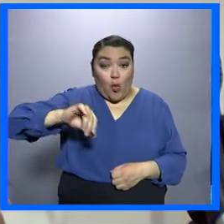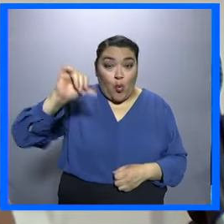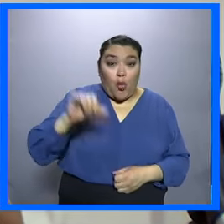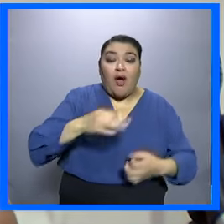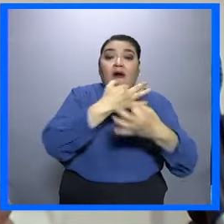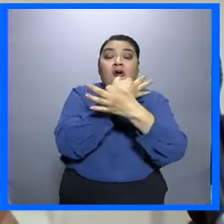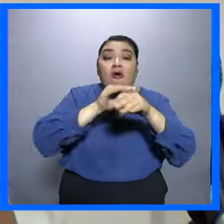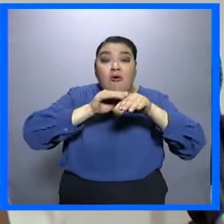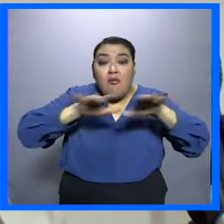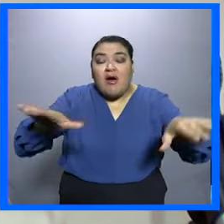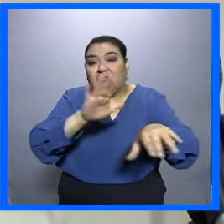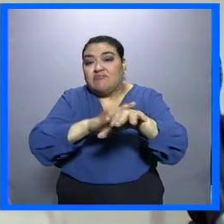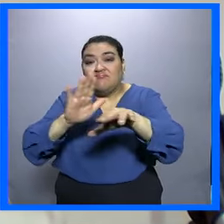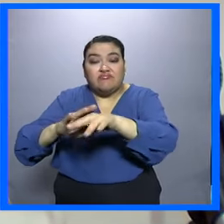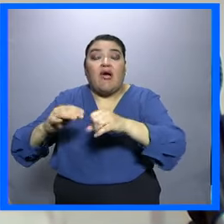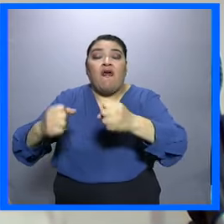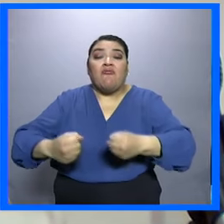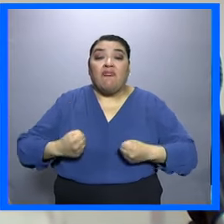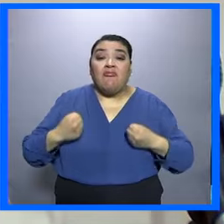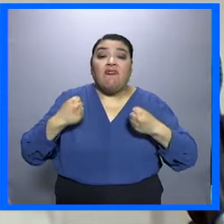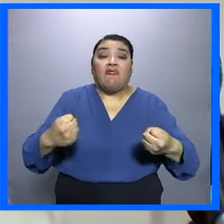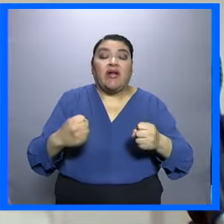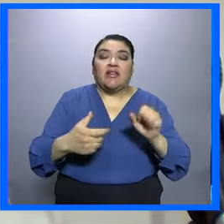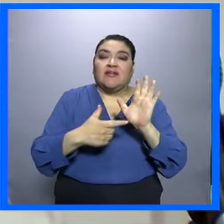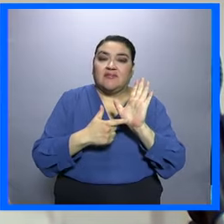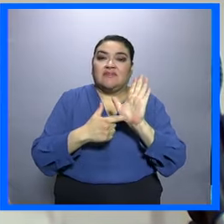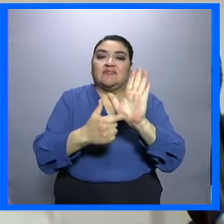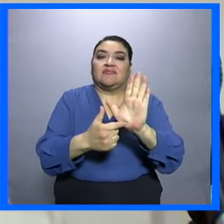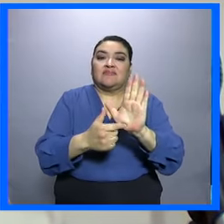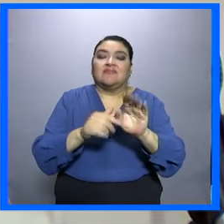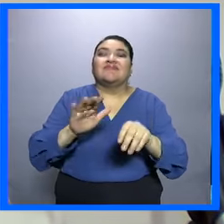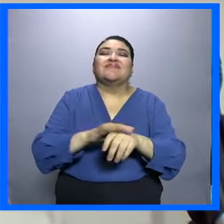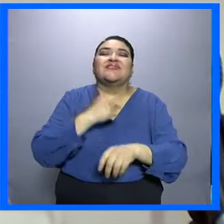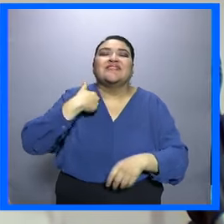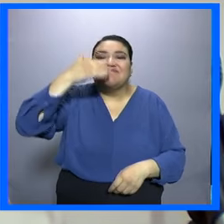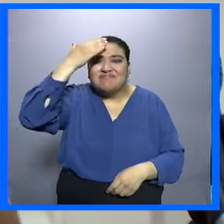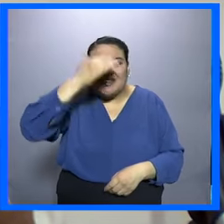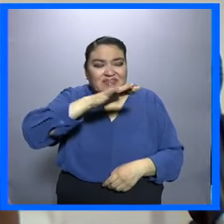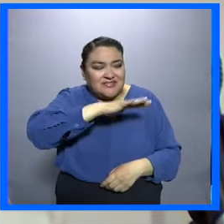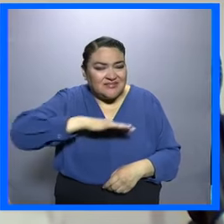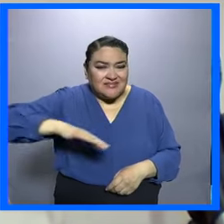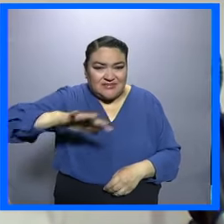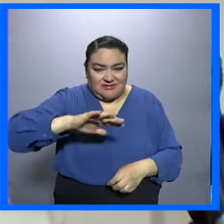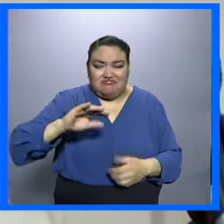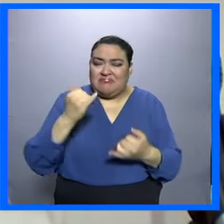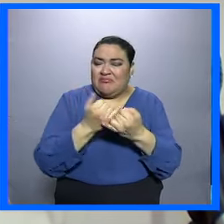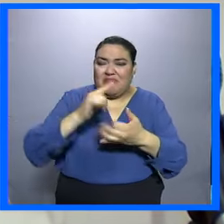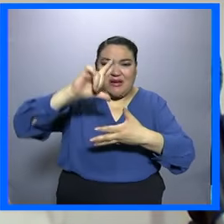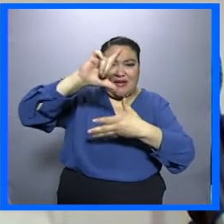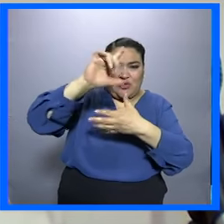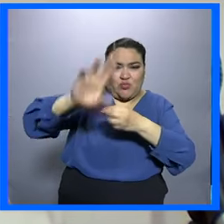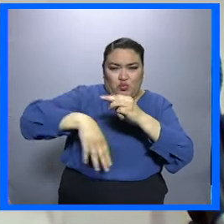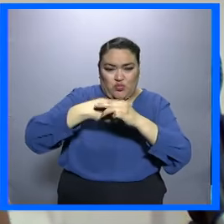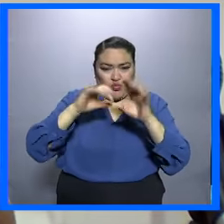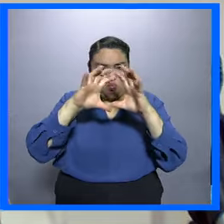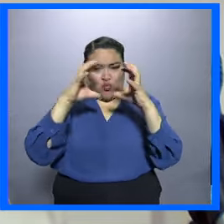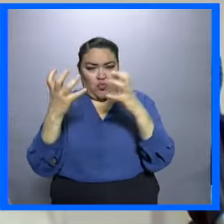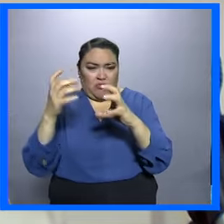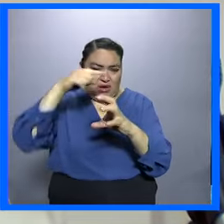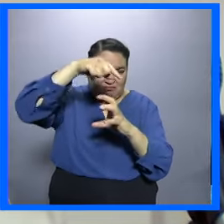seguir fortaleciendo y visibilizando esta labor porque en un contexto regional y global donde observamos retrocesos